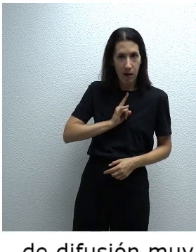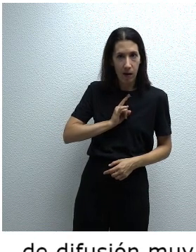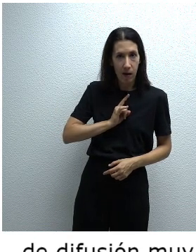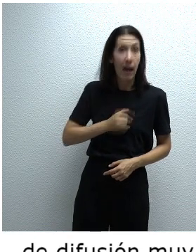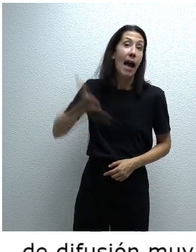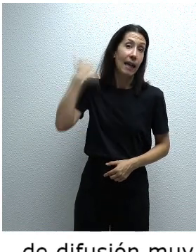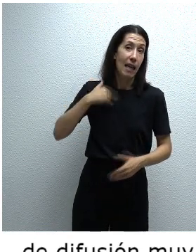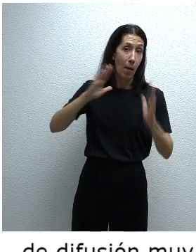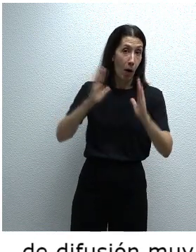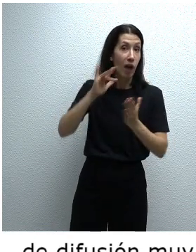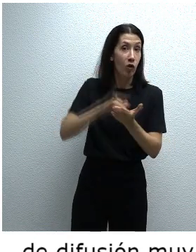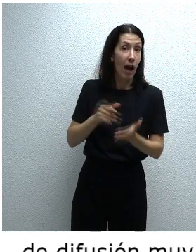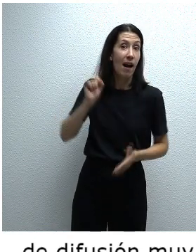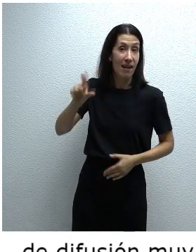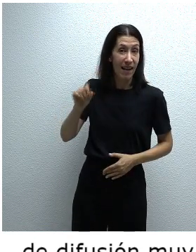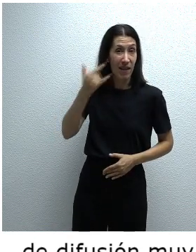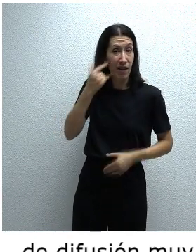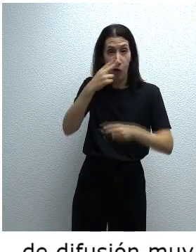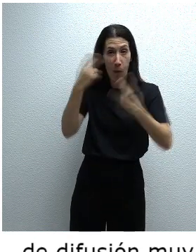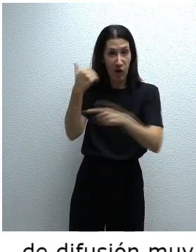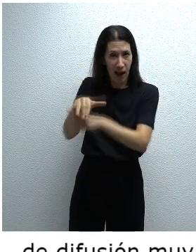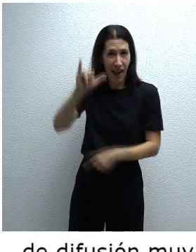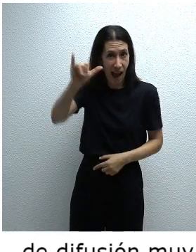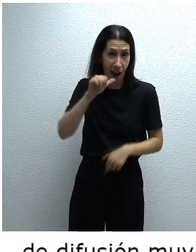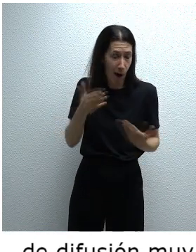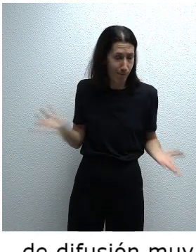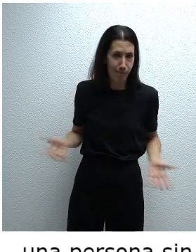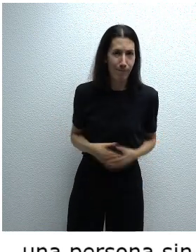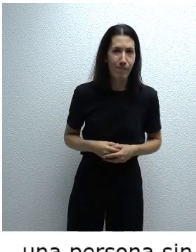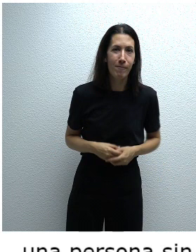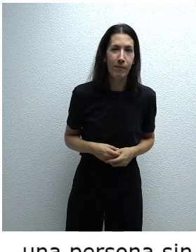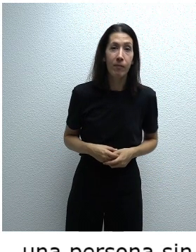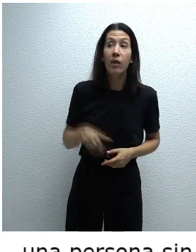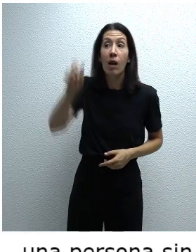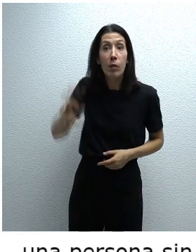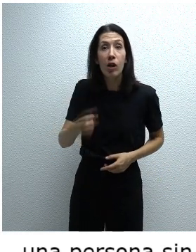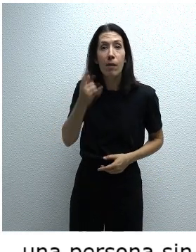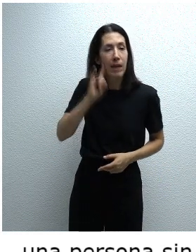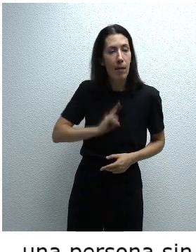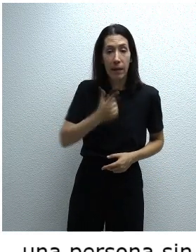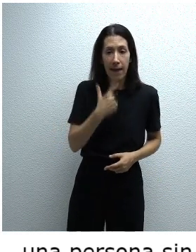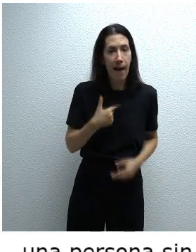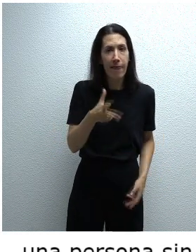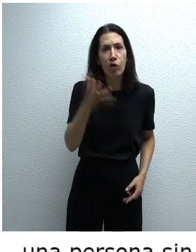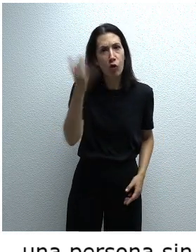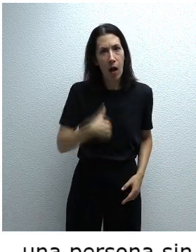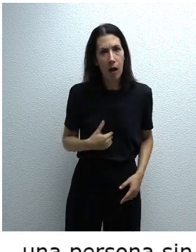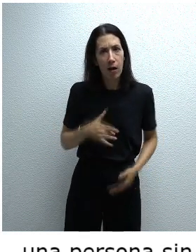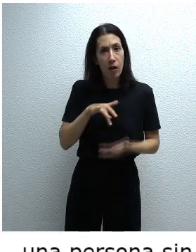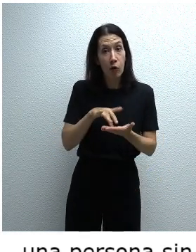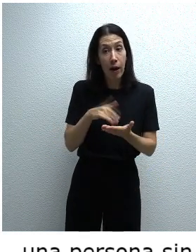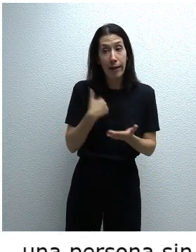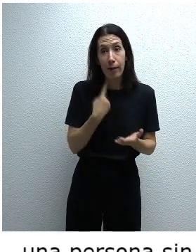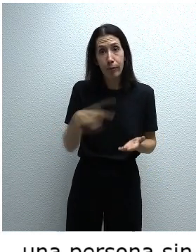cabina, yo vivía cuando había cabinas, y me decía, es que no tenemos derechos. En el momento en que estamos en la